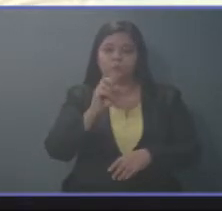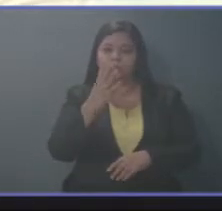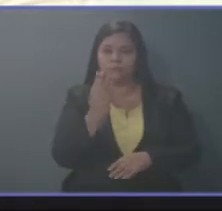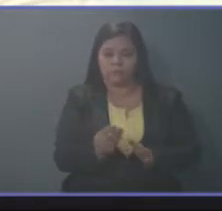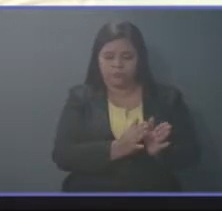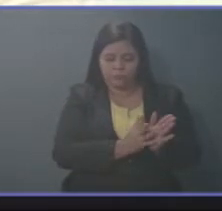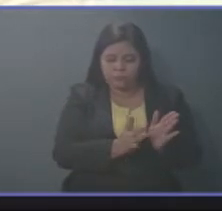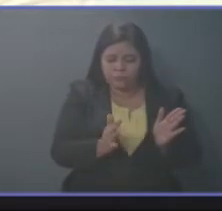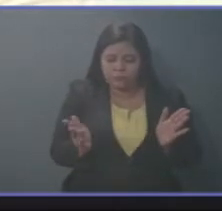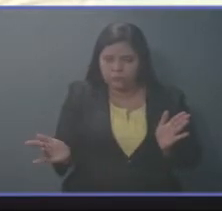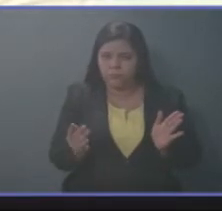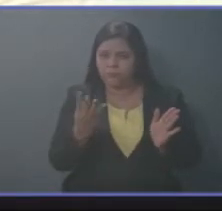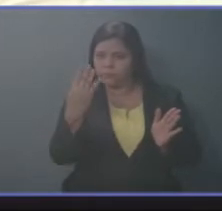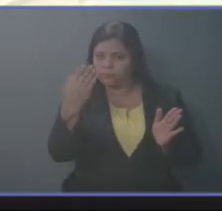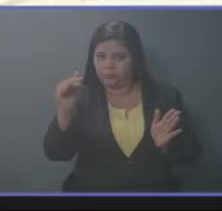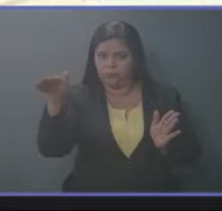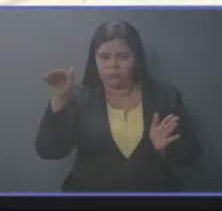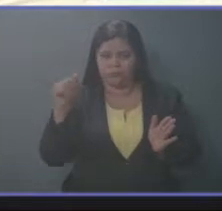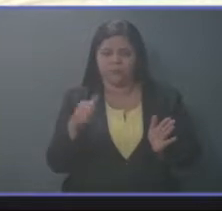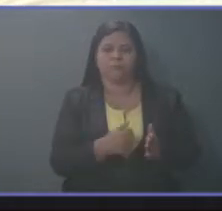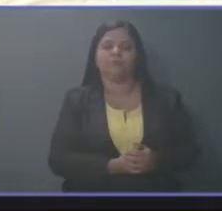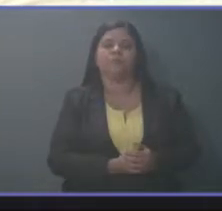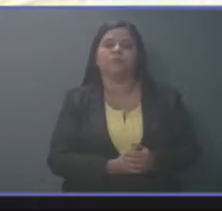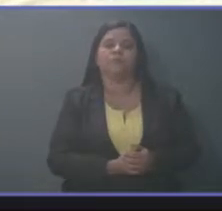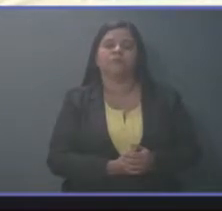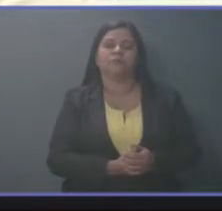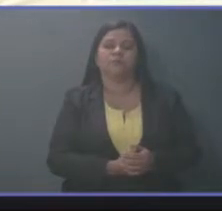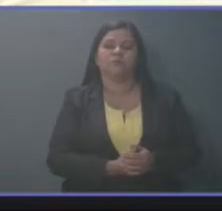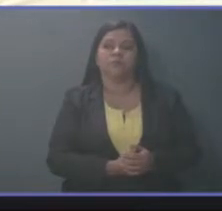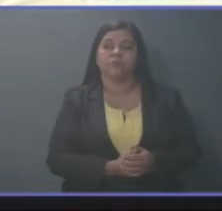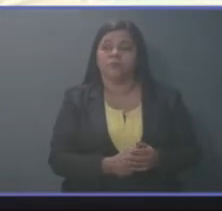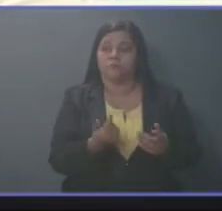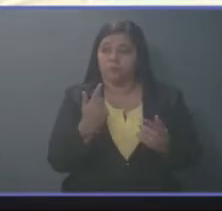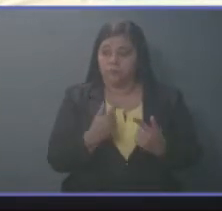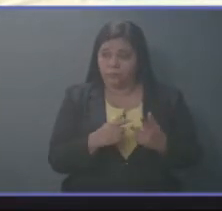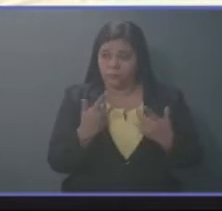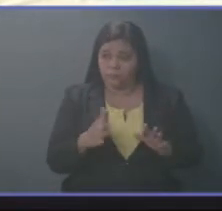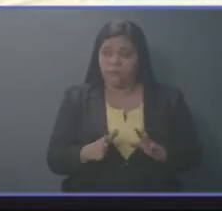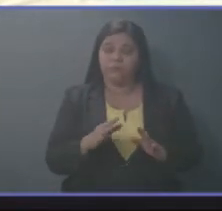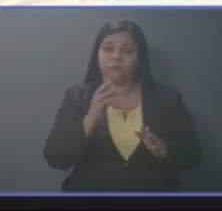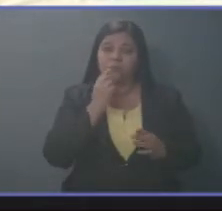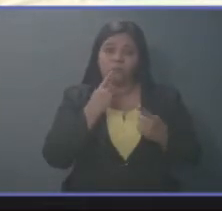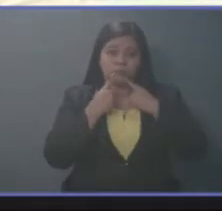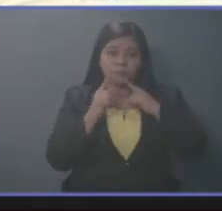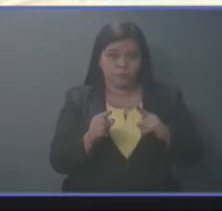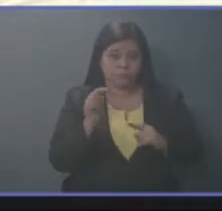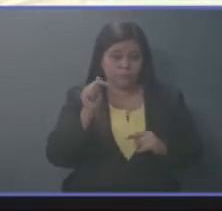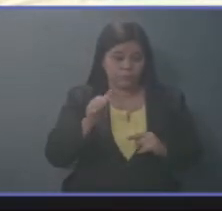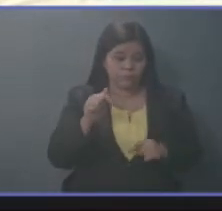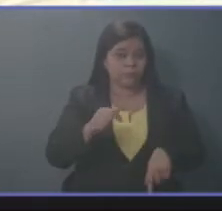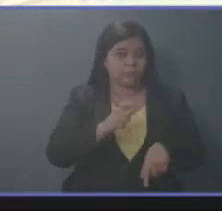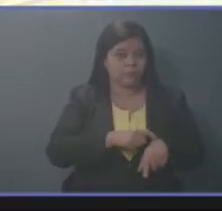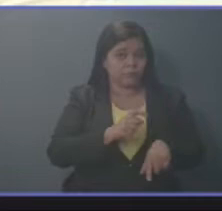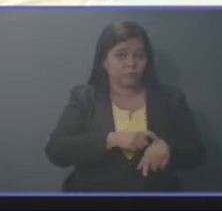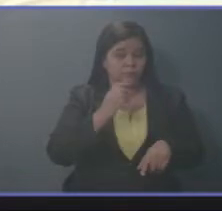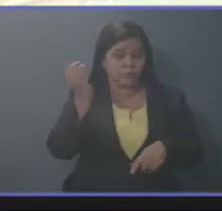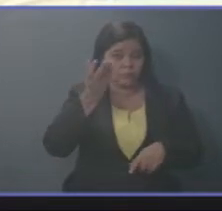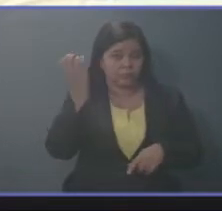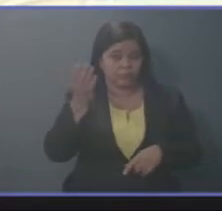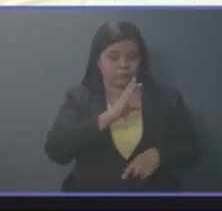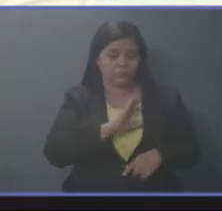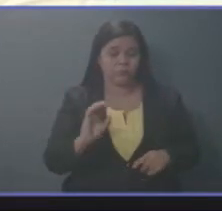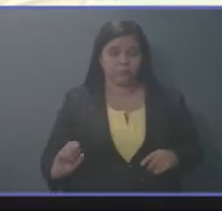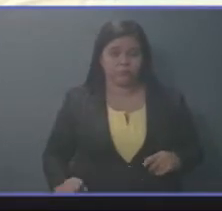a partir del día de su publicación en el Diario Oficial. Que en el marco de esa declaratoria de estado de emergencia, el gobierno de El